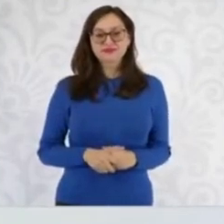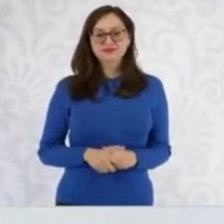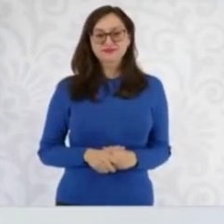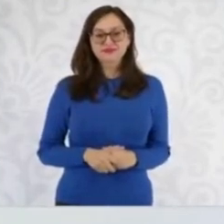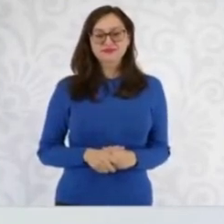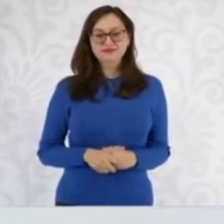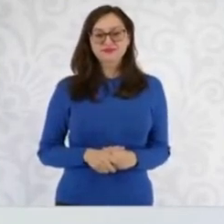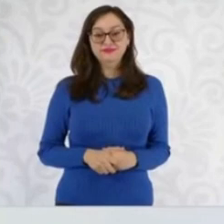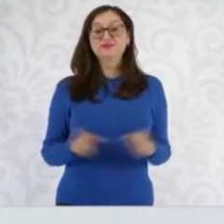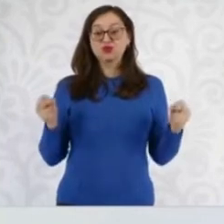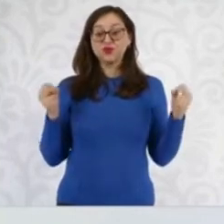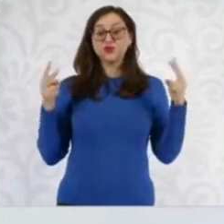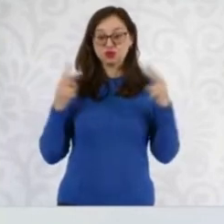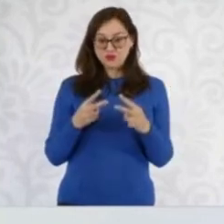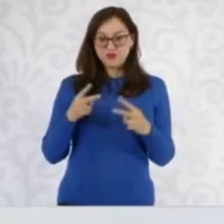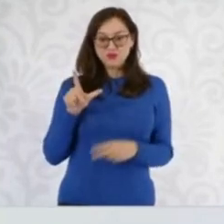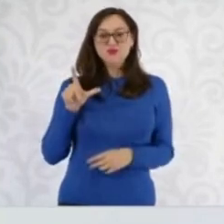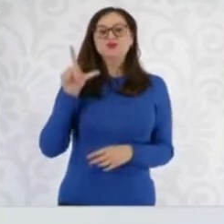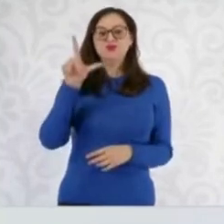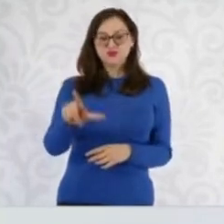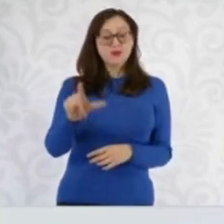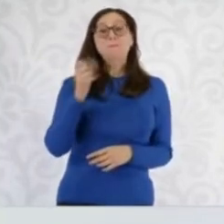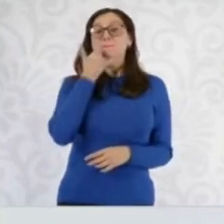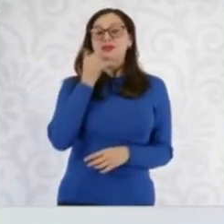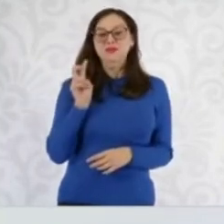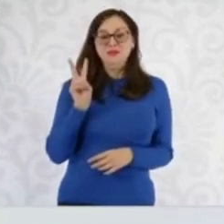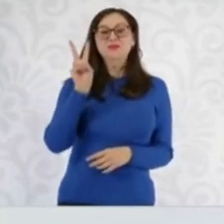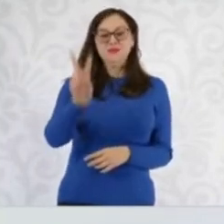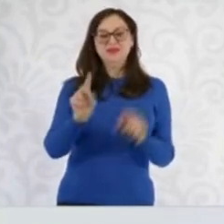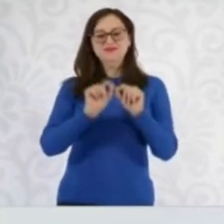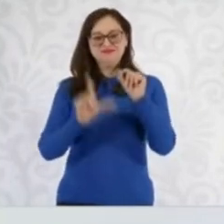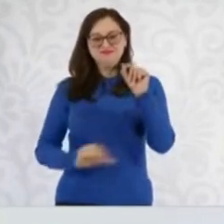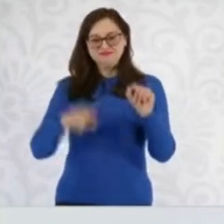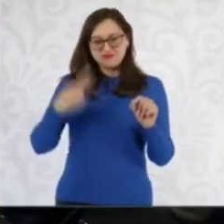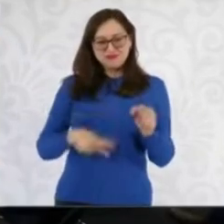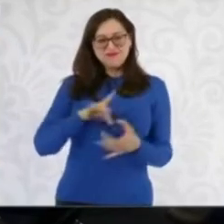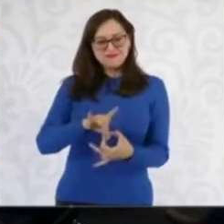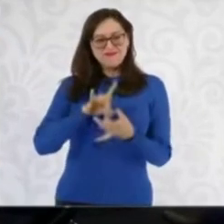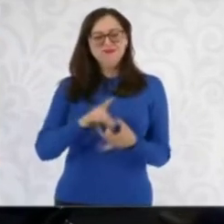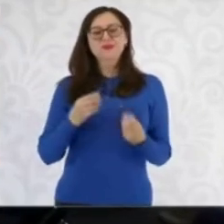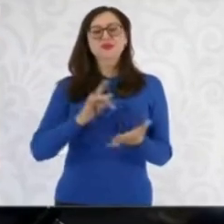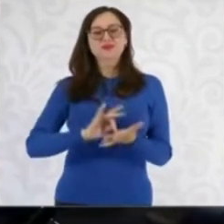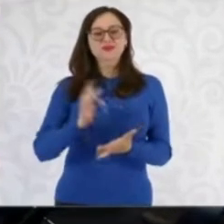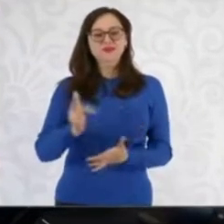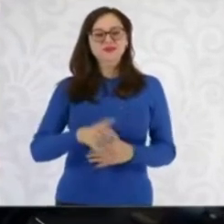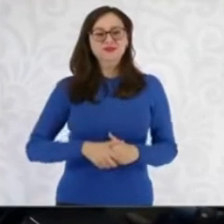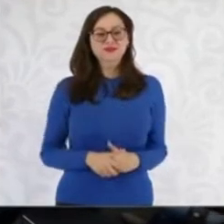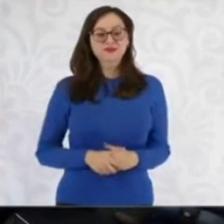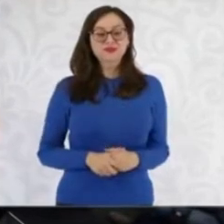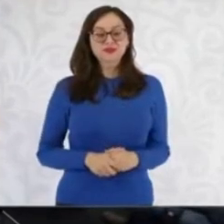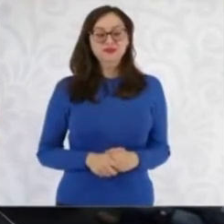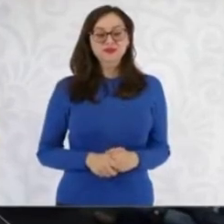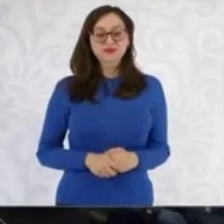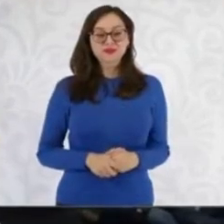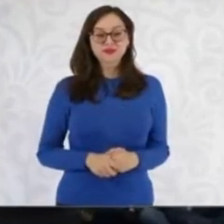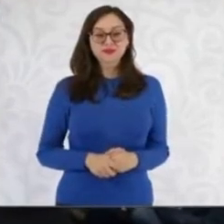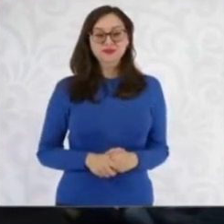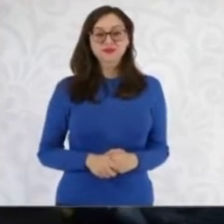Dios Cujuy. Nos vemos el próximo viernes en esta nuestra Suave Patria. Muchas gracias. Gracias. Vamos